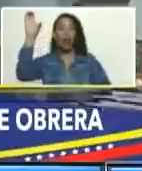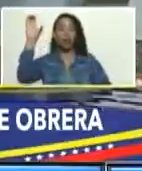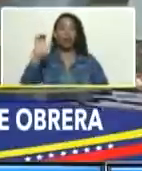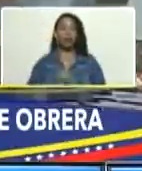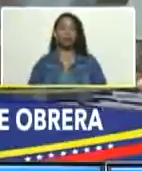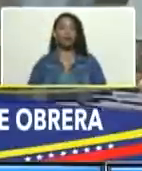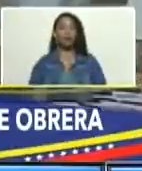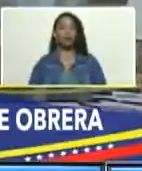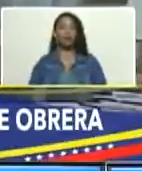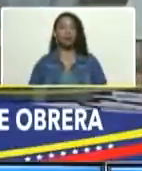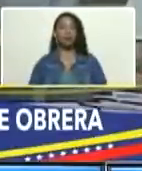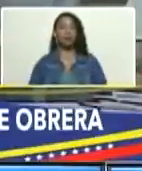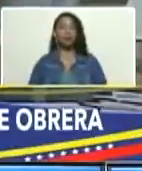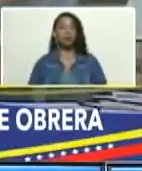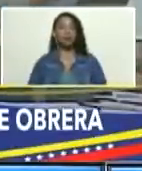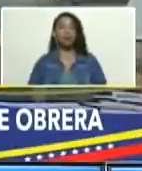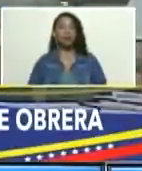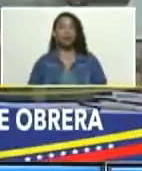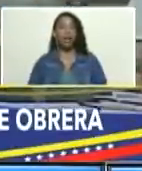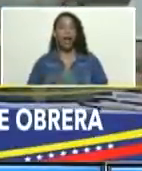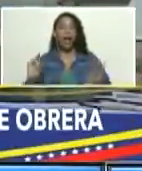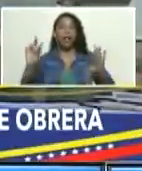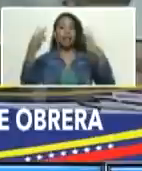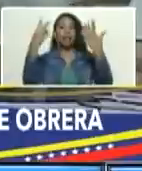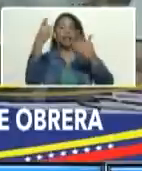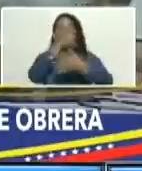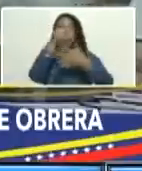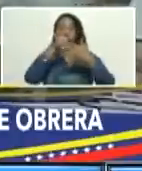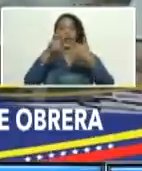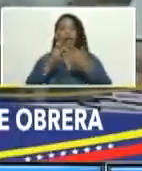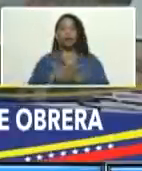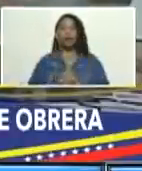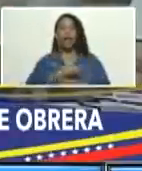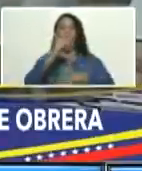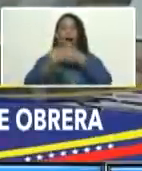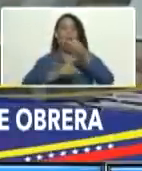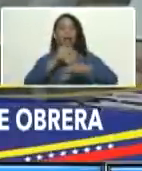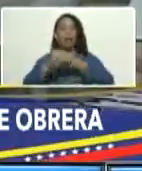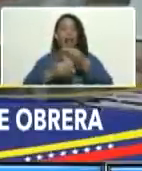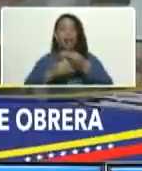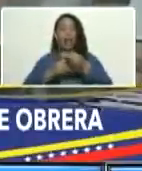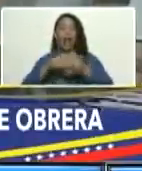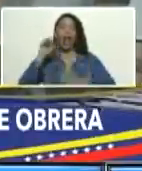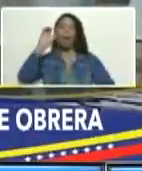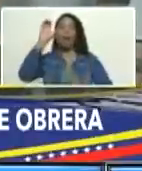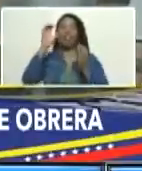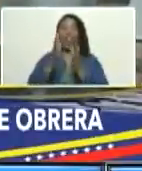descolonizarnos. Y la séptima línea, consolidar la patria grande.